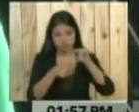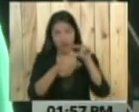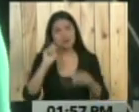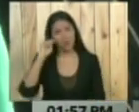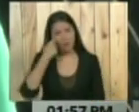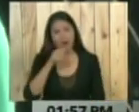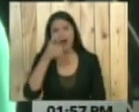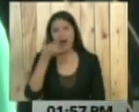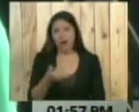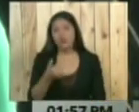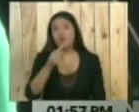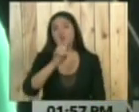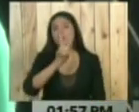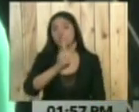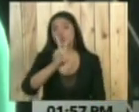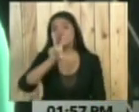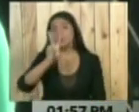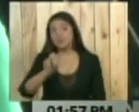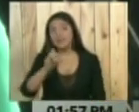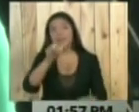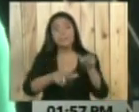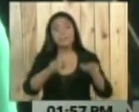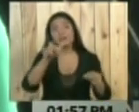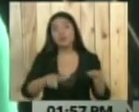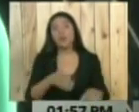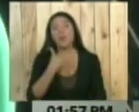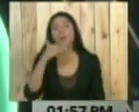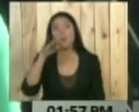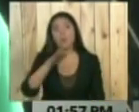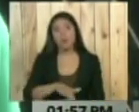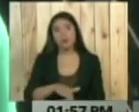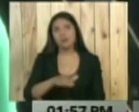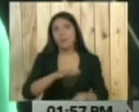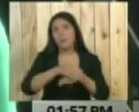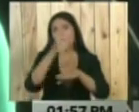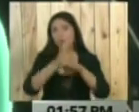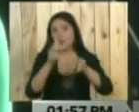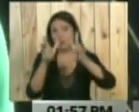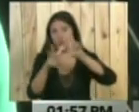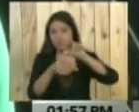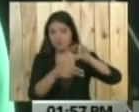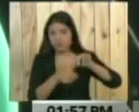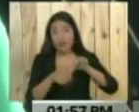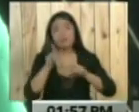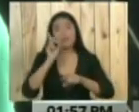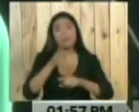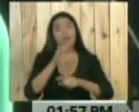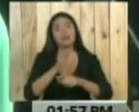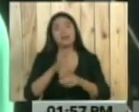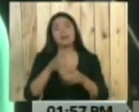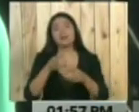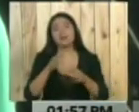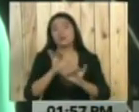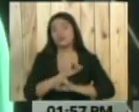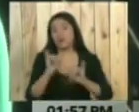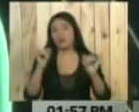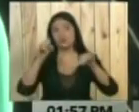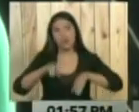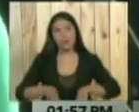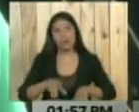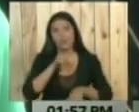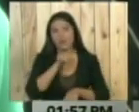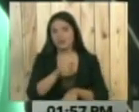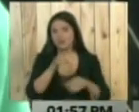van más de 230 personas muertas por este huracán Matthew. También las elecciones han sido suspendidas en este país.